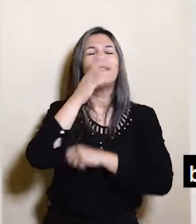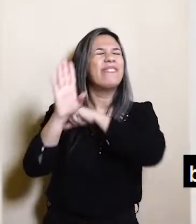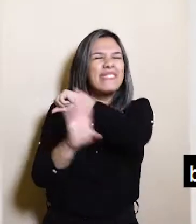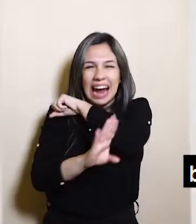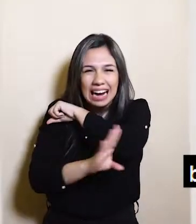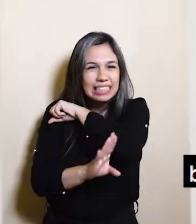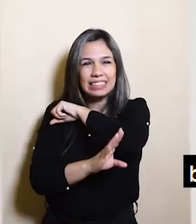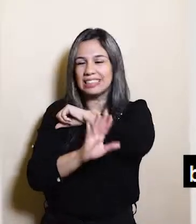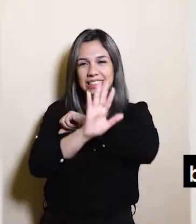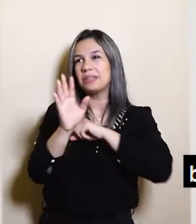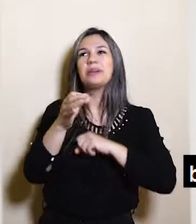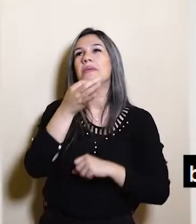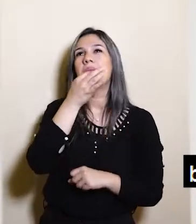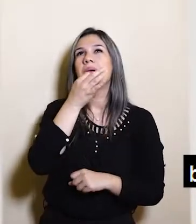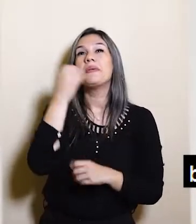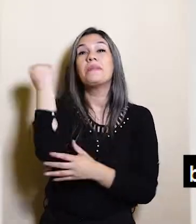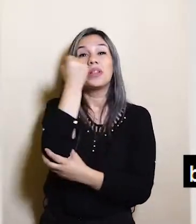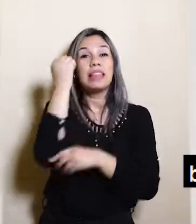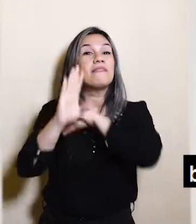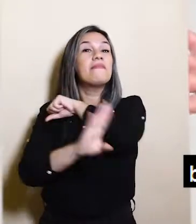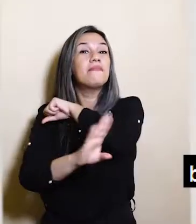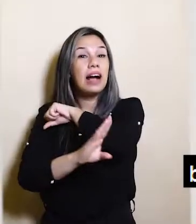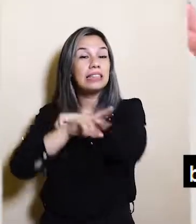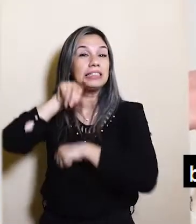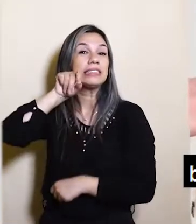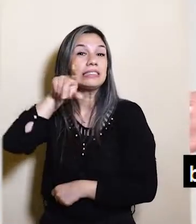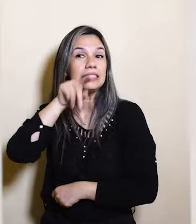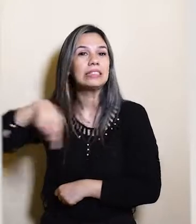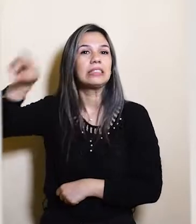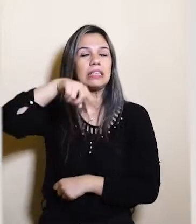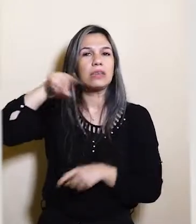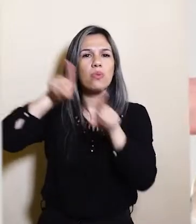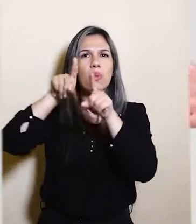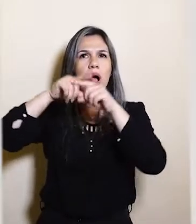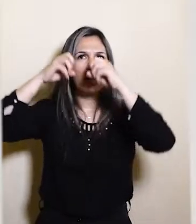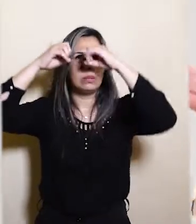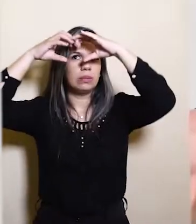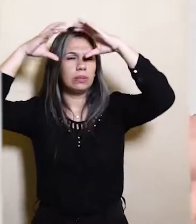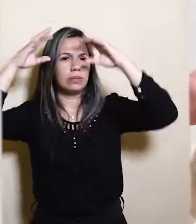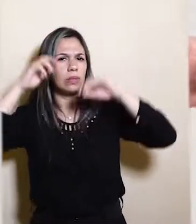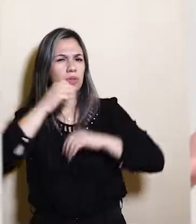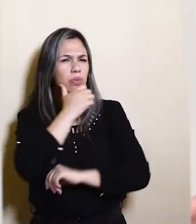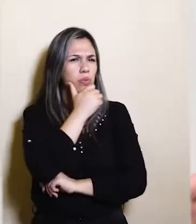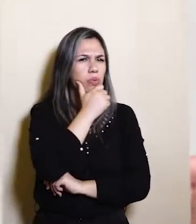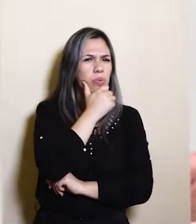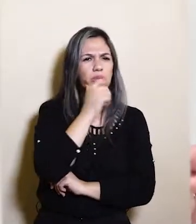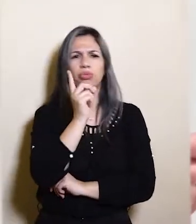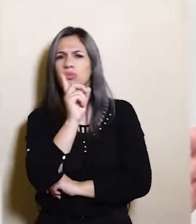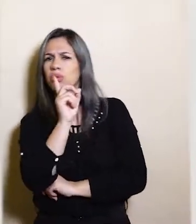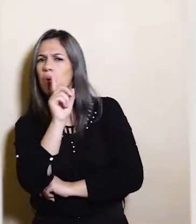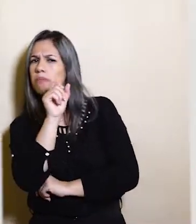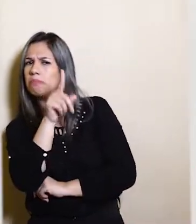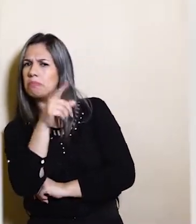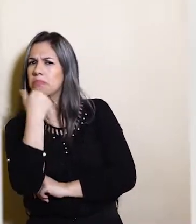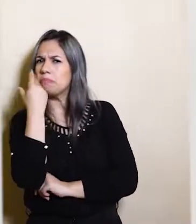pero a veces es importante empezar de lo básico para despejar fantasmas, despejar dudas, miedos que se instalan